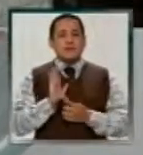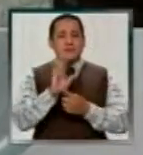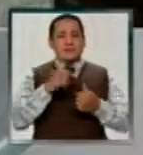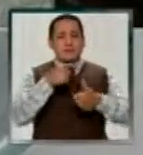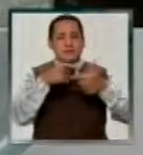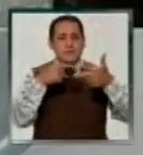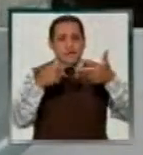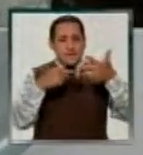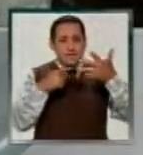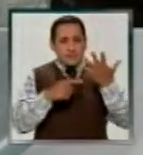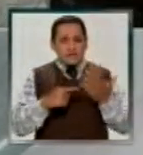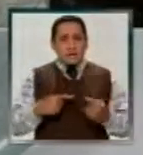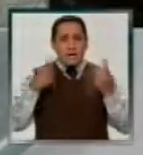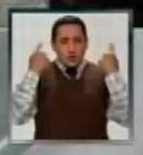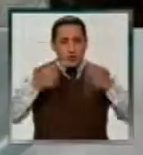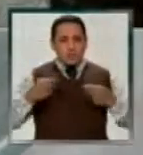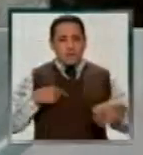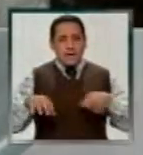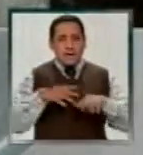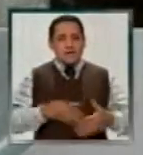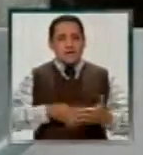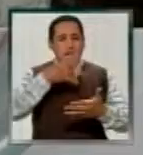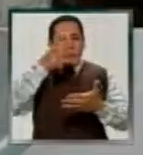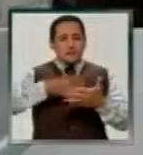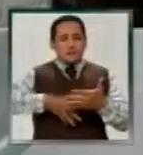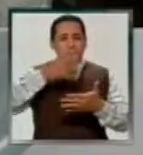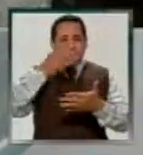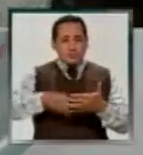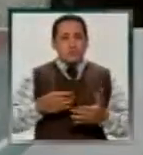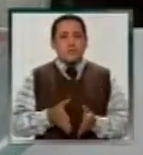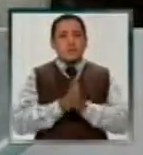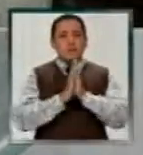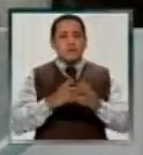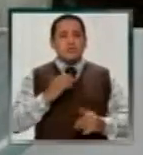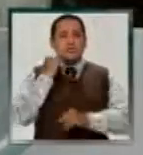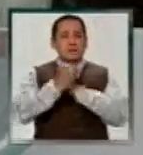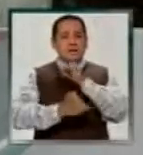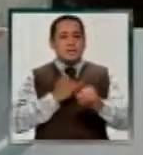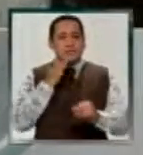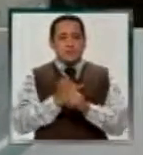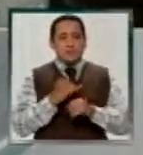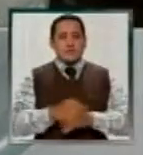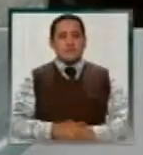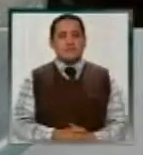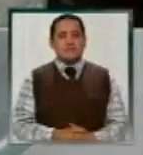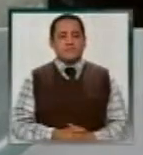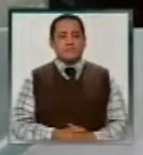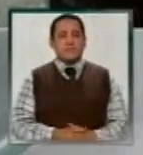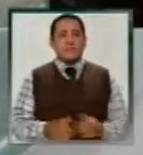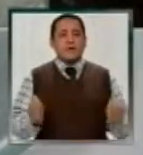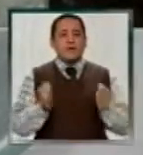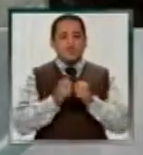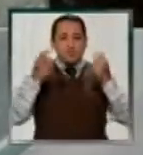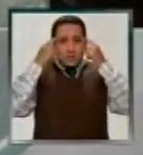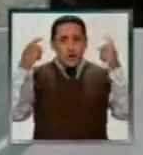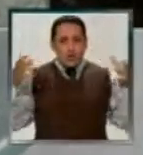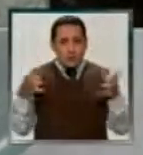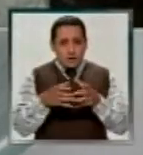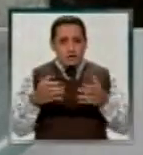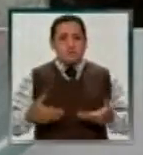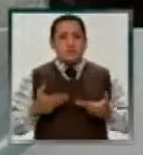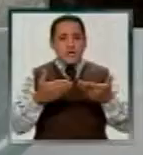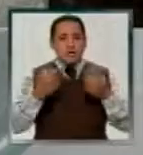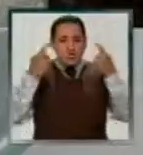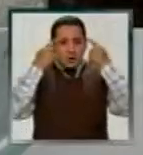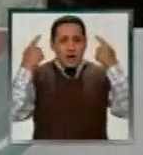diferentes alternativas para realizar este estudio este peritaje internacional y a través de un consenso llegar a una